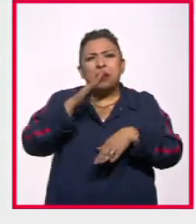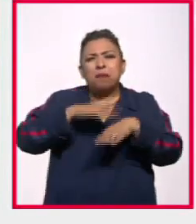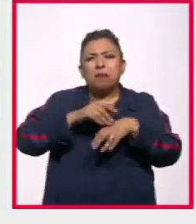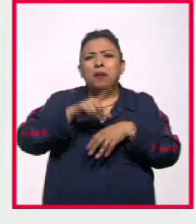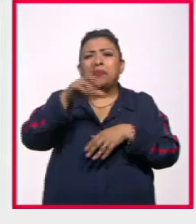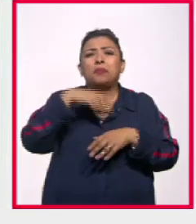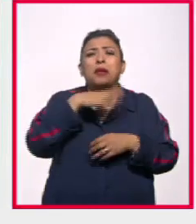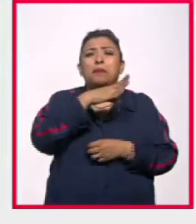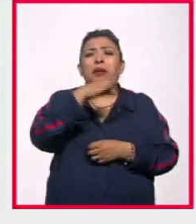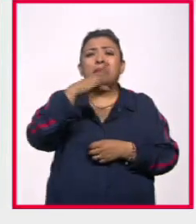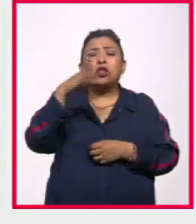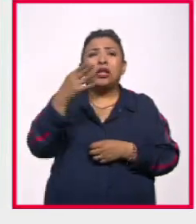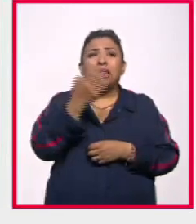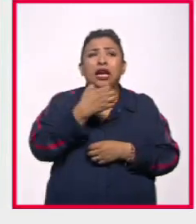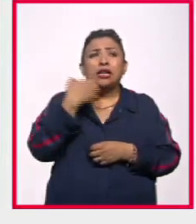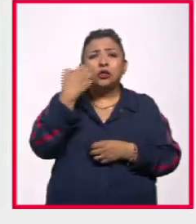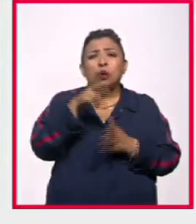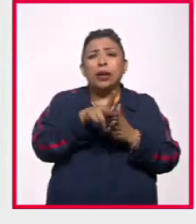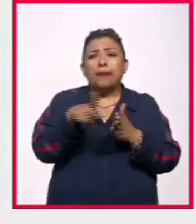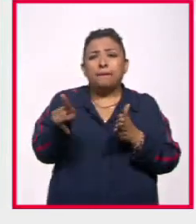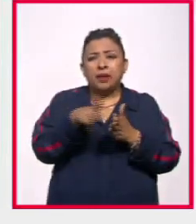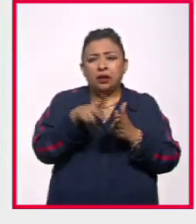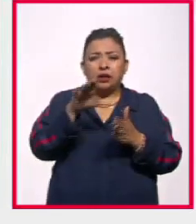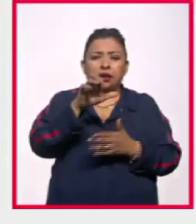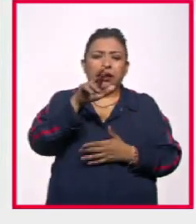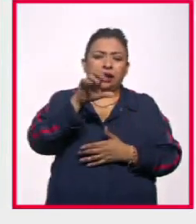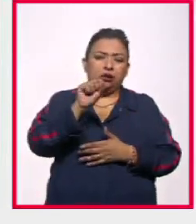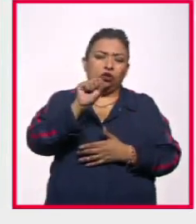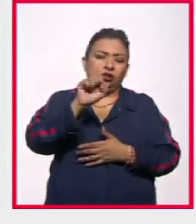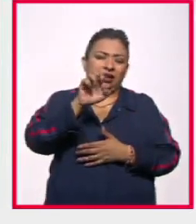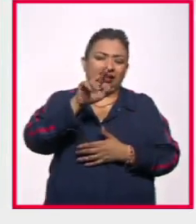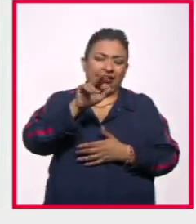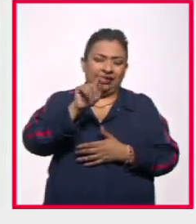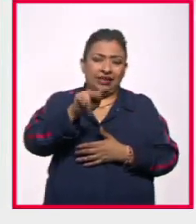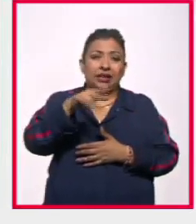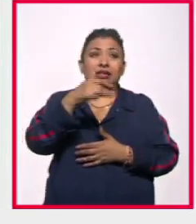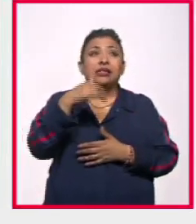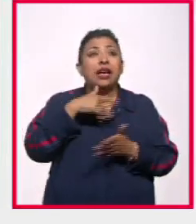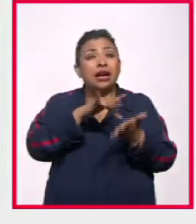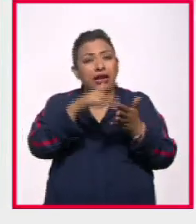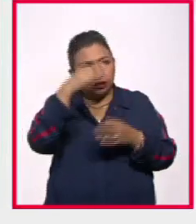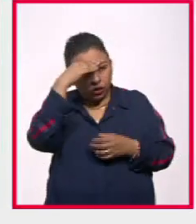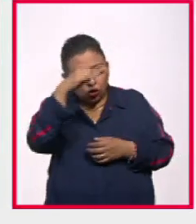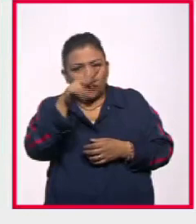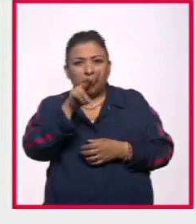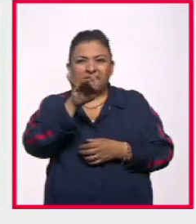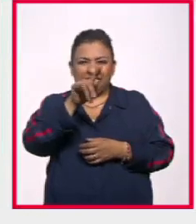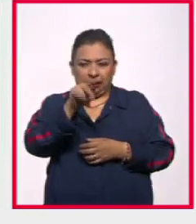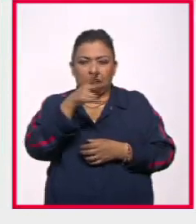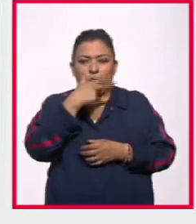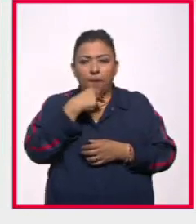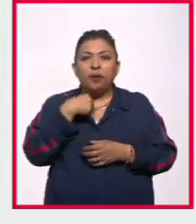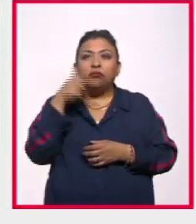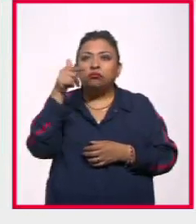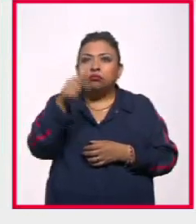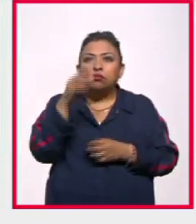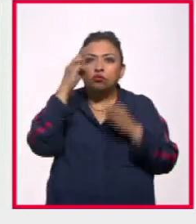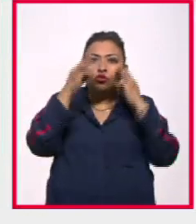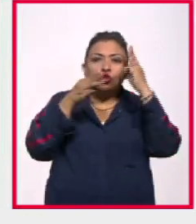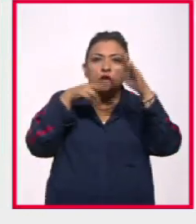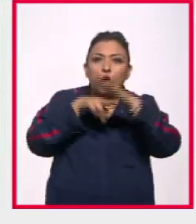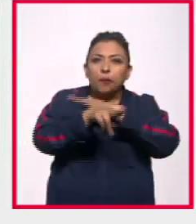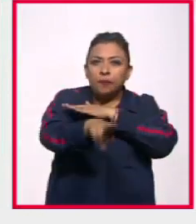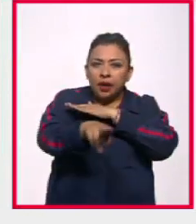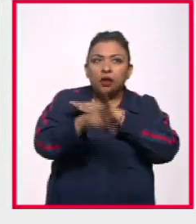la biblioteca de la Escuela de Periodismo Carlos Septién García. Gracias a don Vicente, descubriste el Museo del